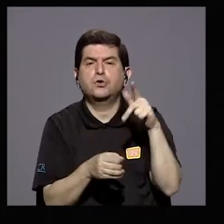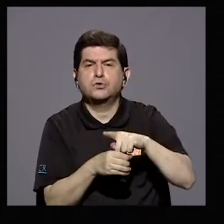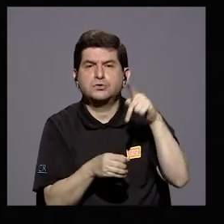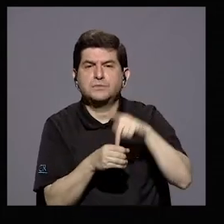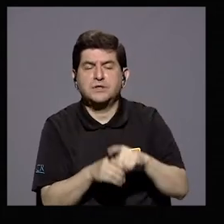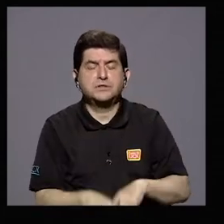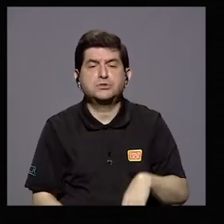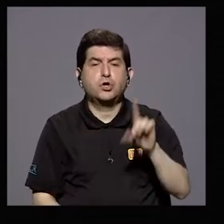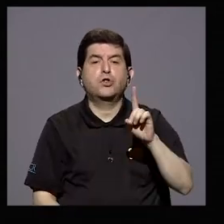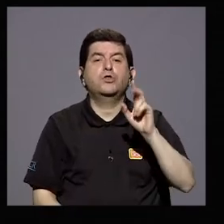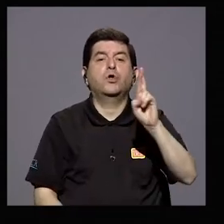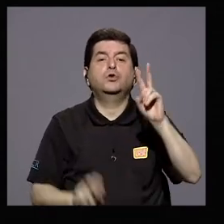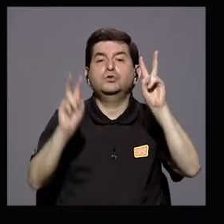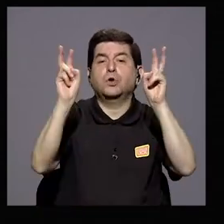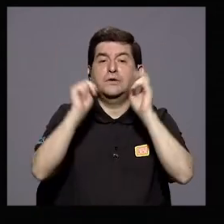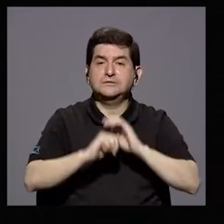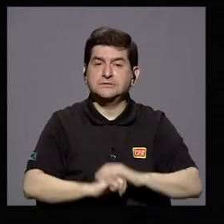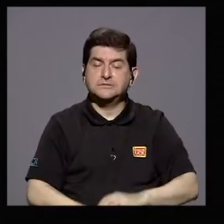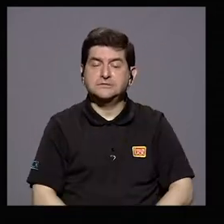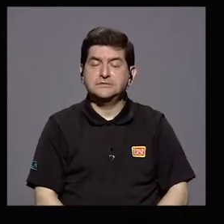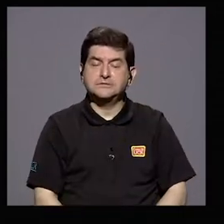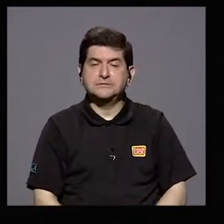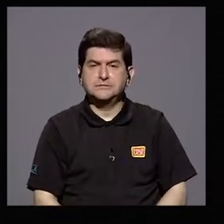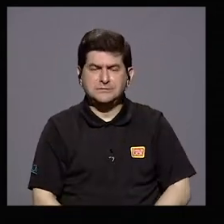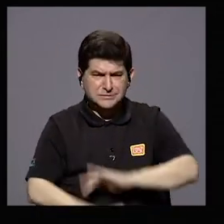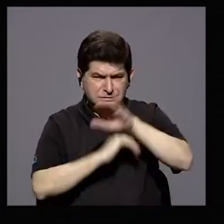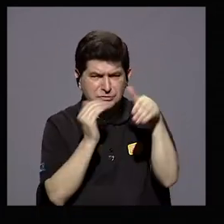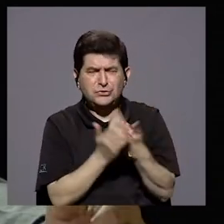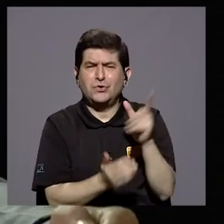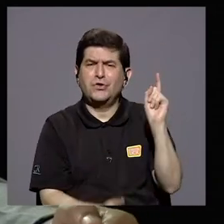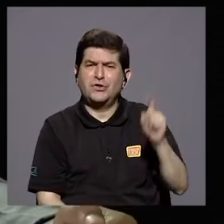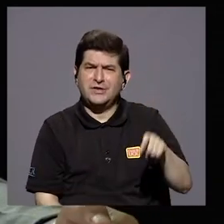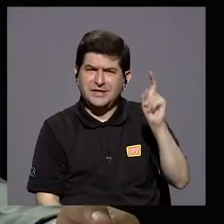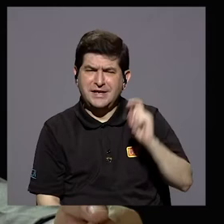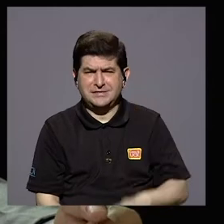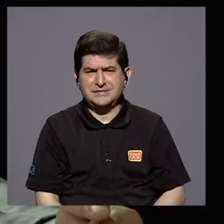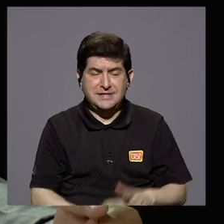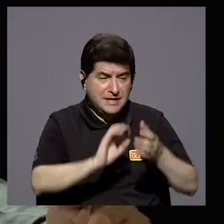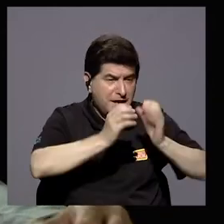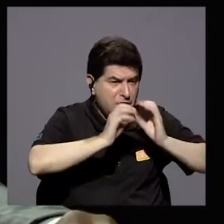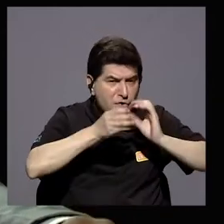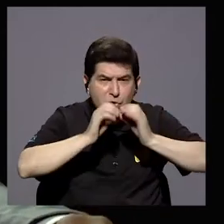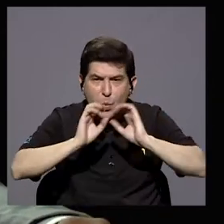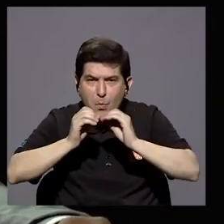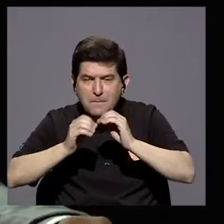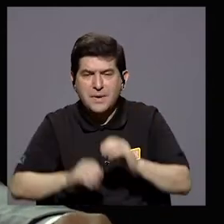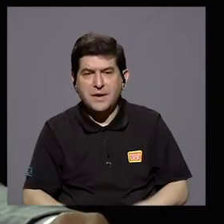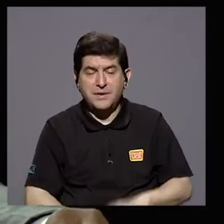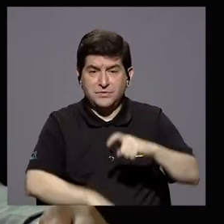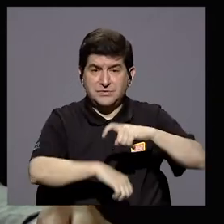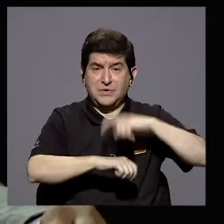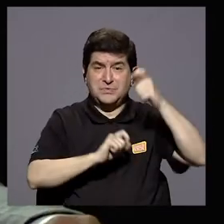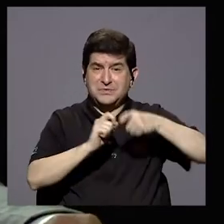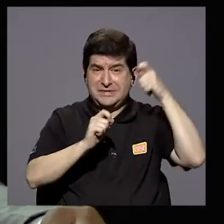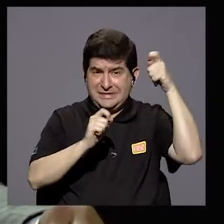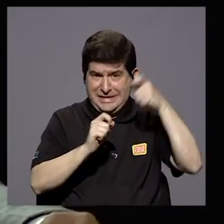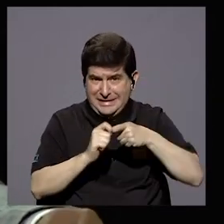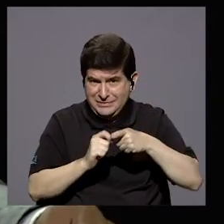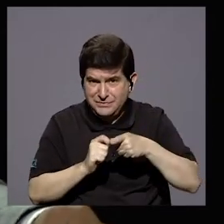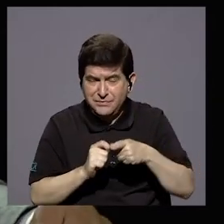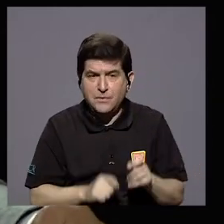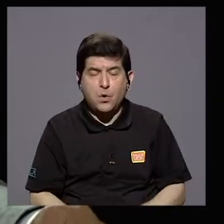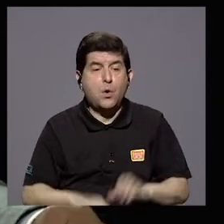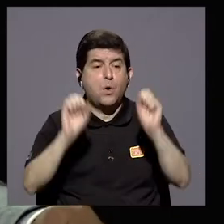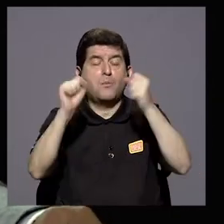son doctores. Doña Aida, ¿ah? Obviamente todo esto requiere en números, en momentos determinados que